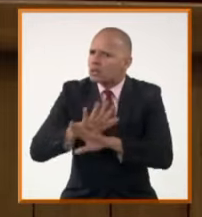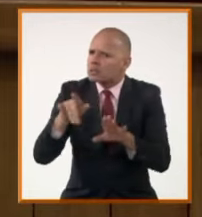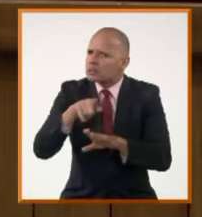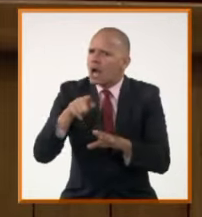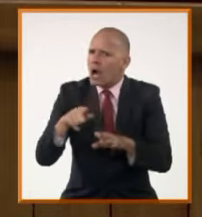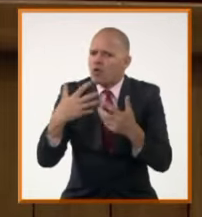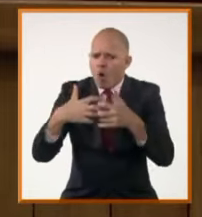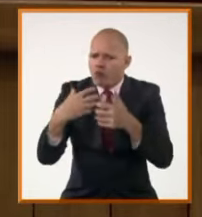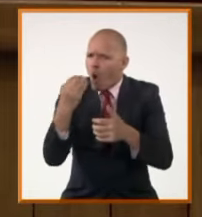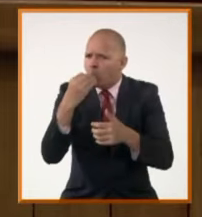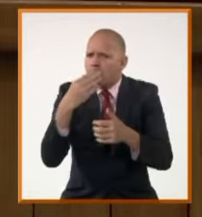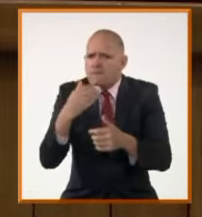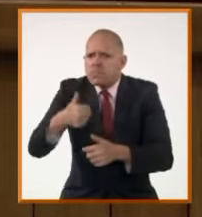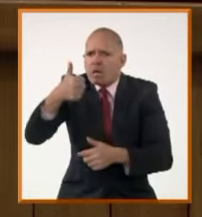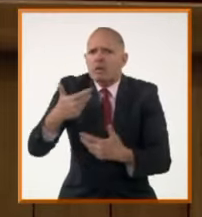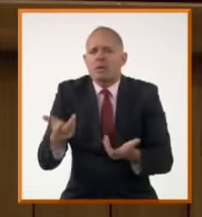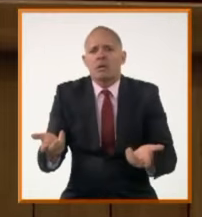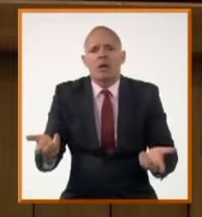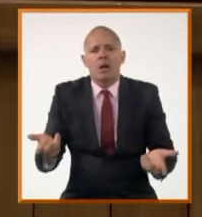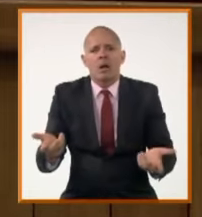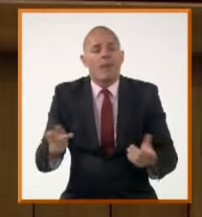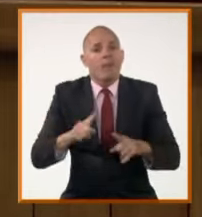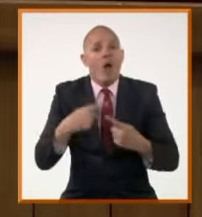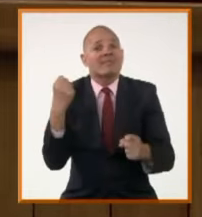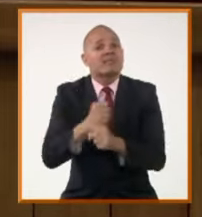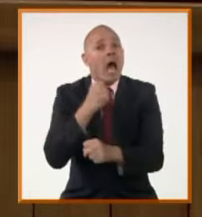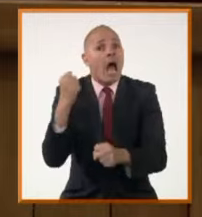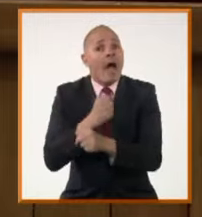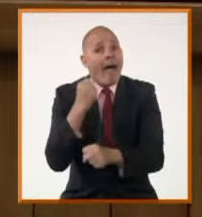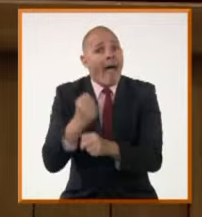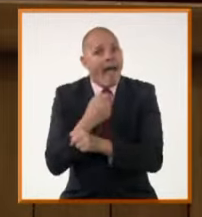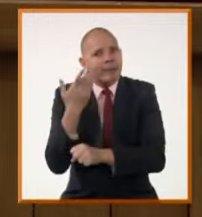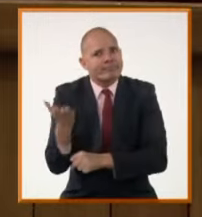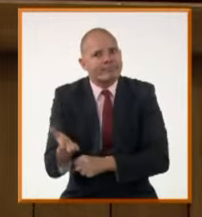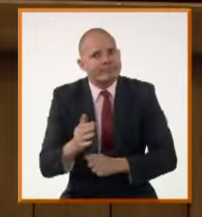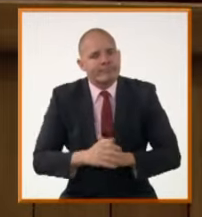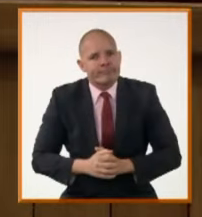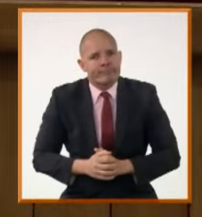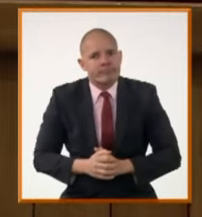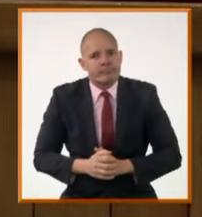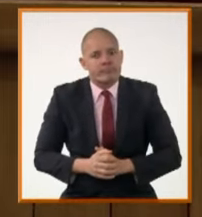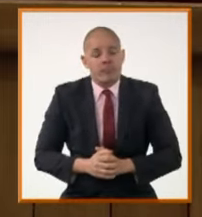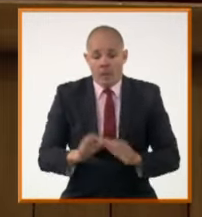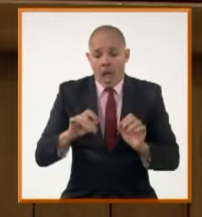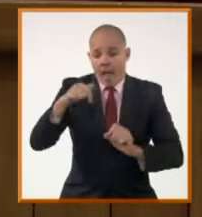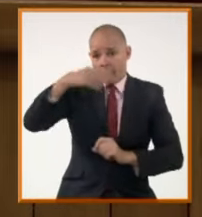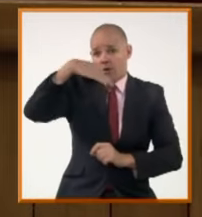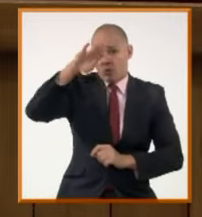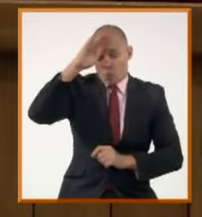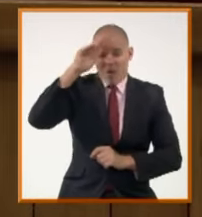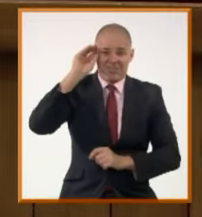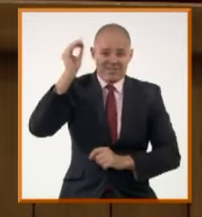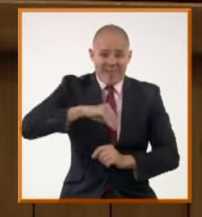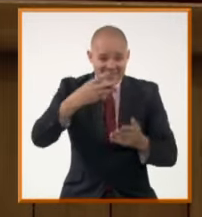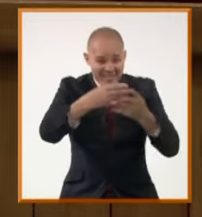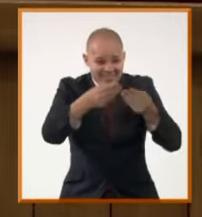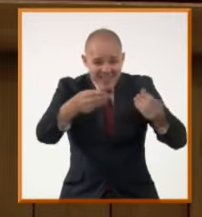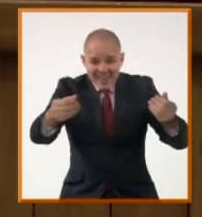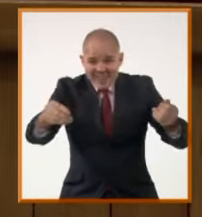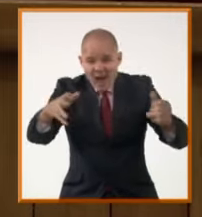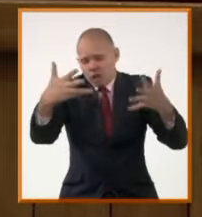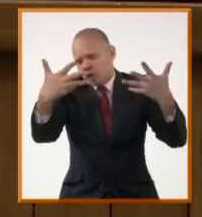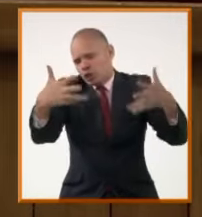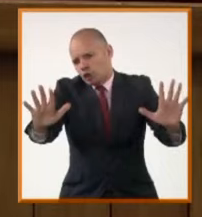producciones y rendimientos. Nosotros tenemos que echar la pelea y un país como el nuestro, agrícola, tenemos capacidad suficiente para